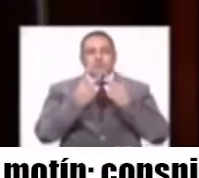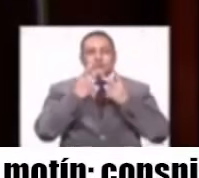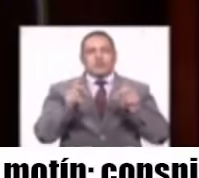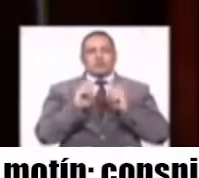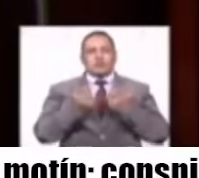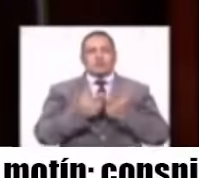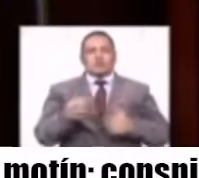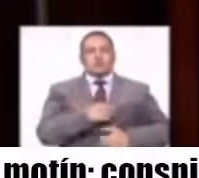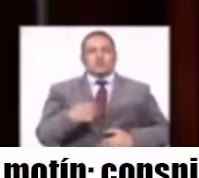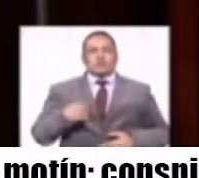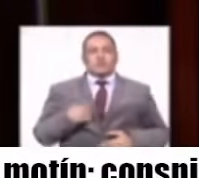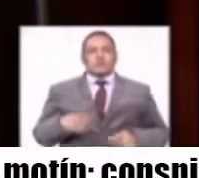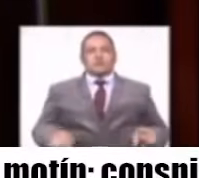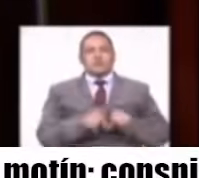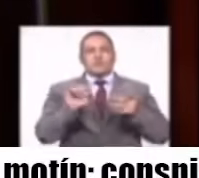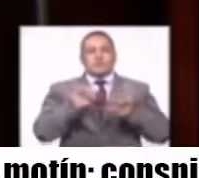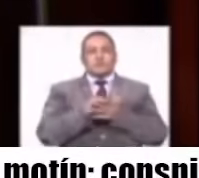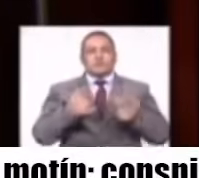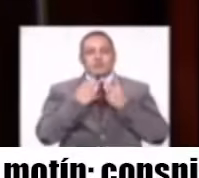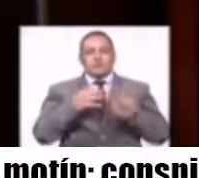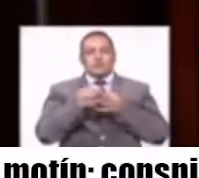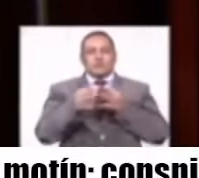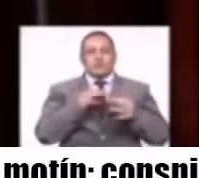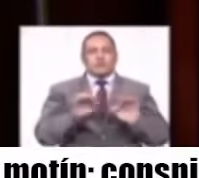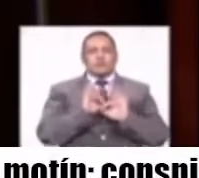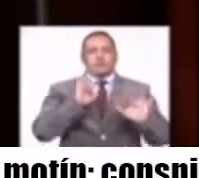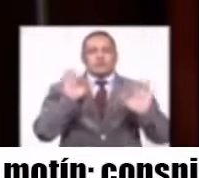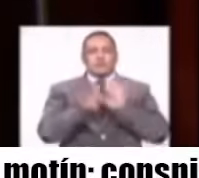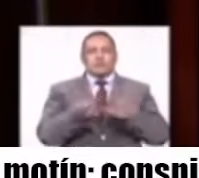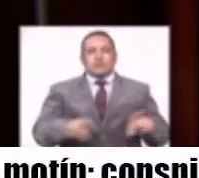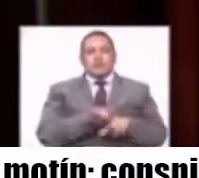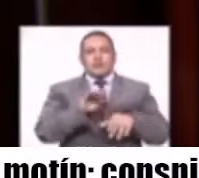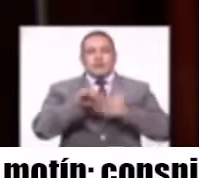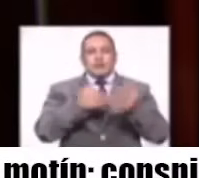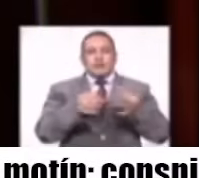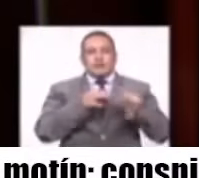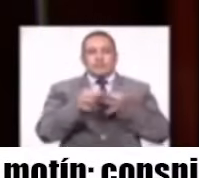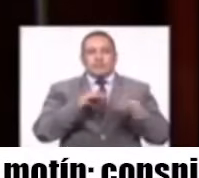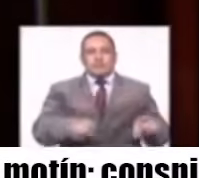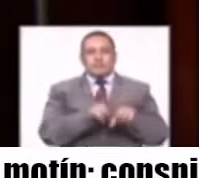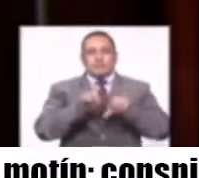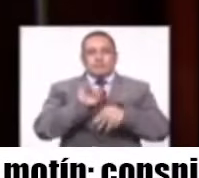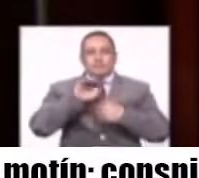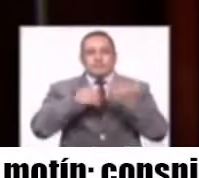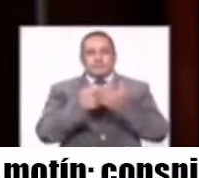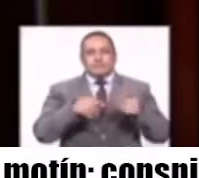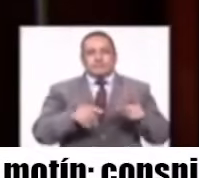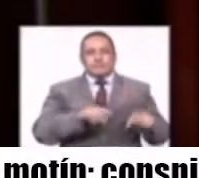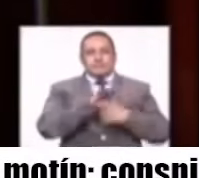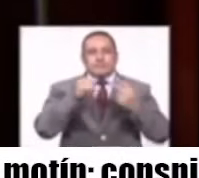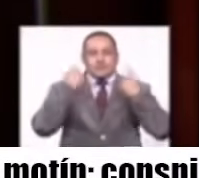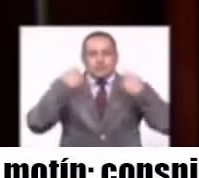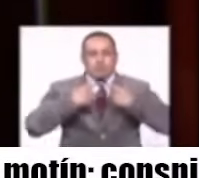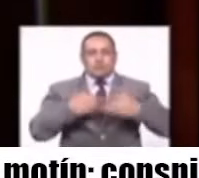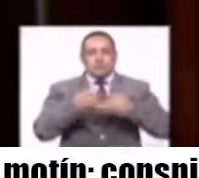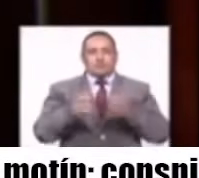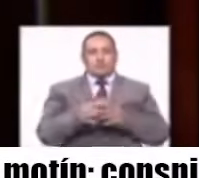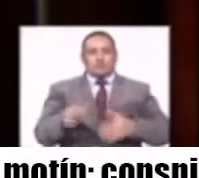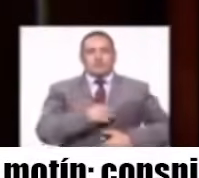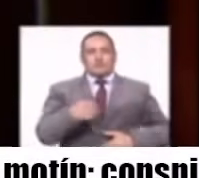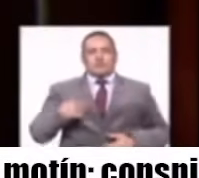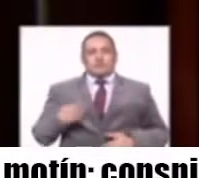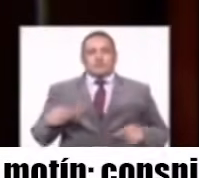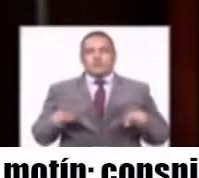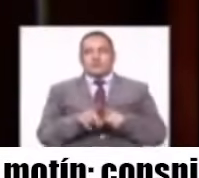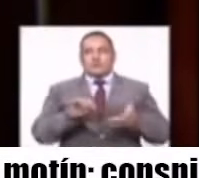Consejo de Ministros. Pero además, señor presidente, cada sesión según la ley orgánica del Ejecutivo, el